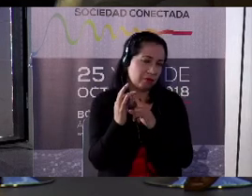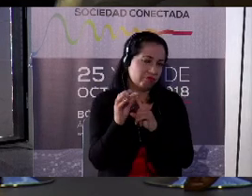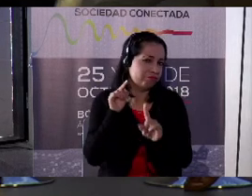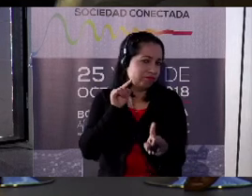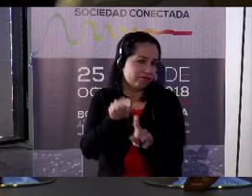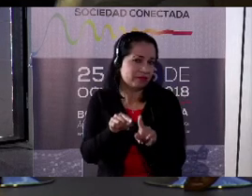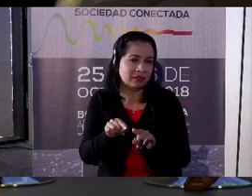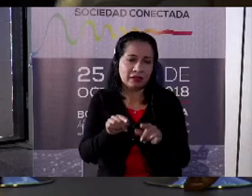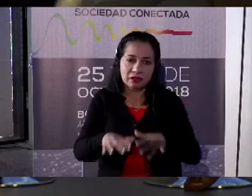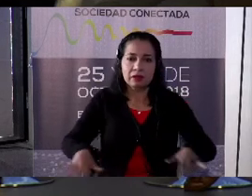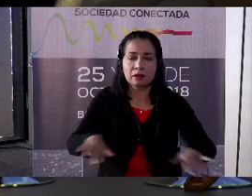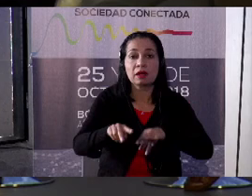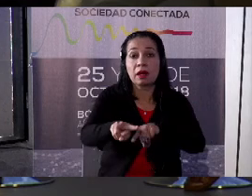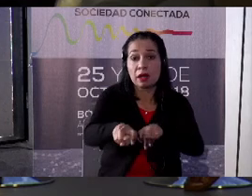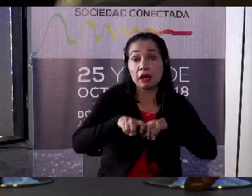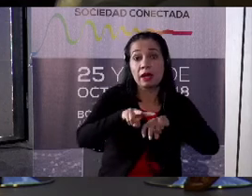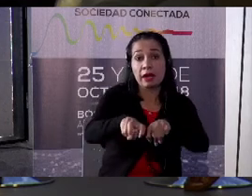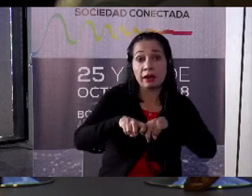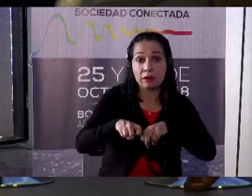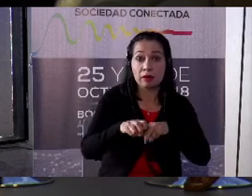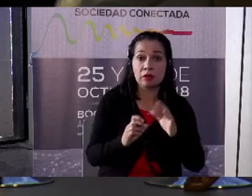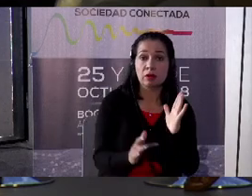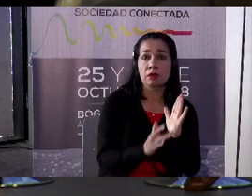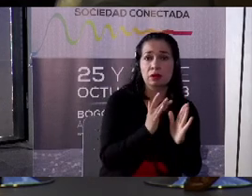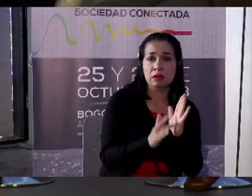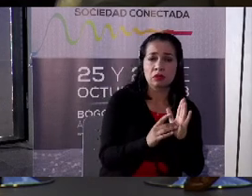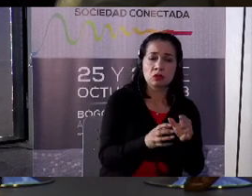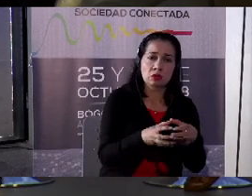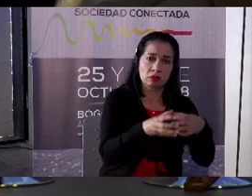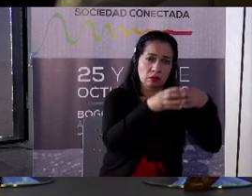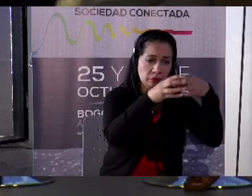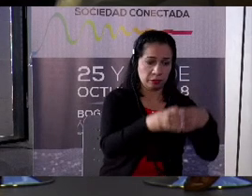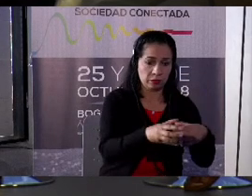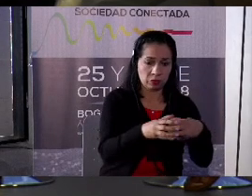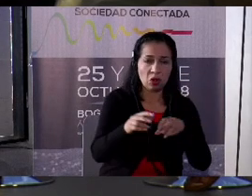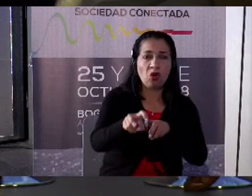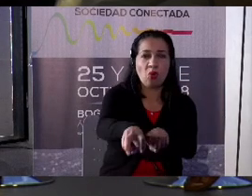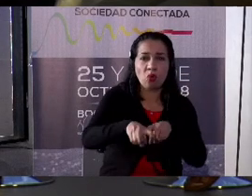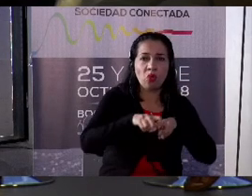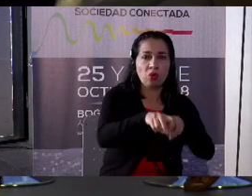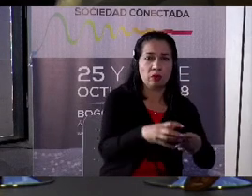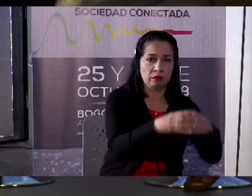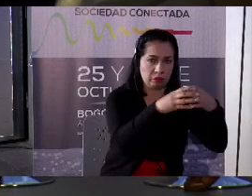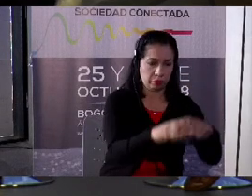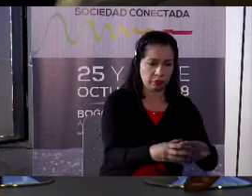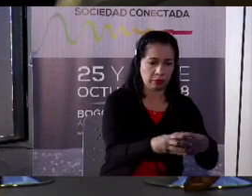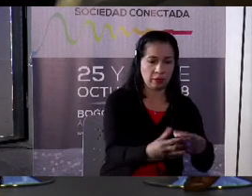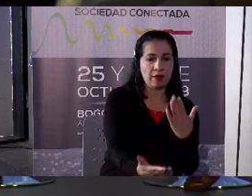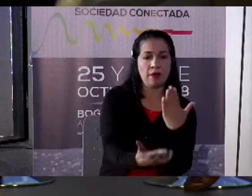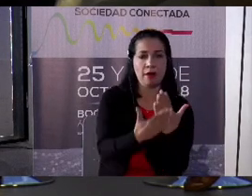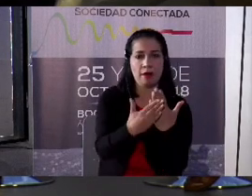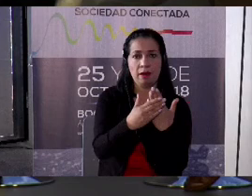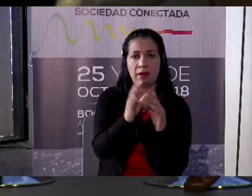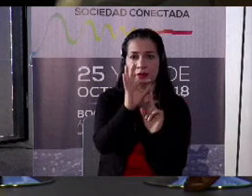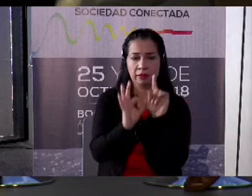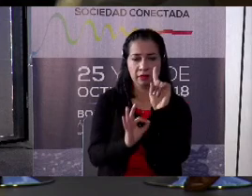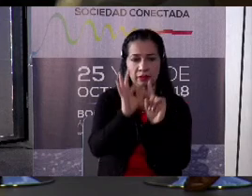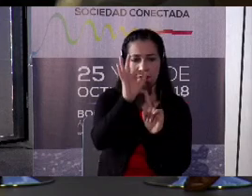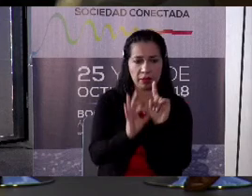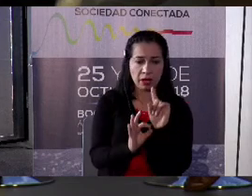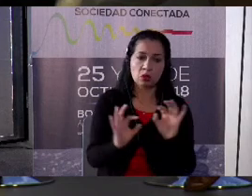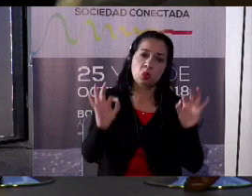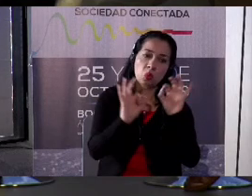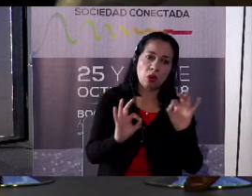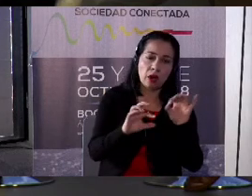habl dispositivo que está plantado en el cultivo me está diciendo que la temperatura o que el pH es